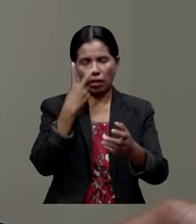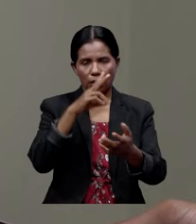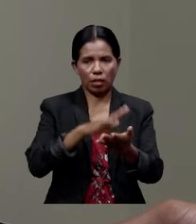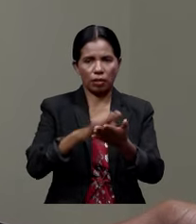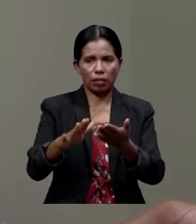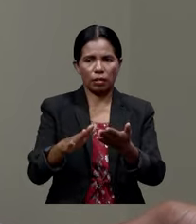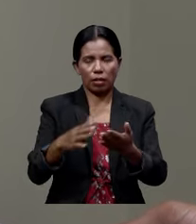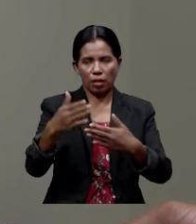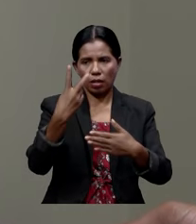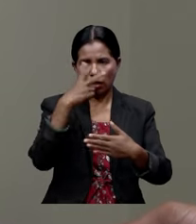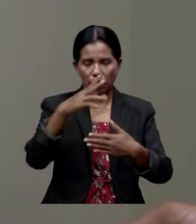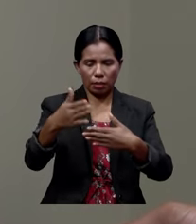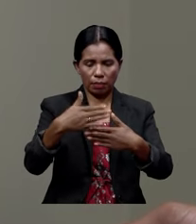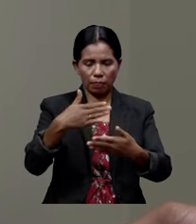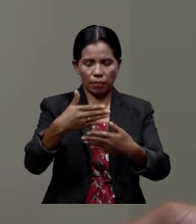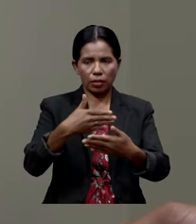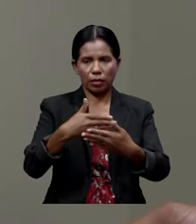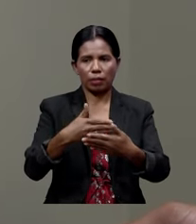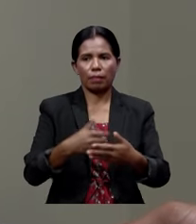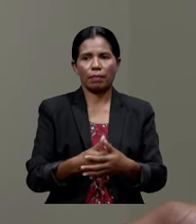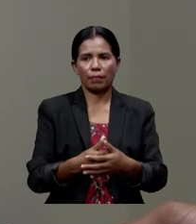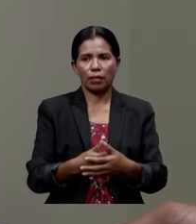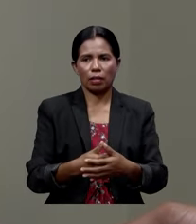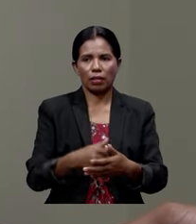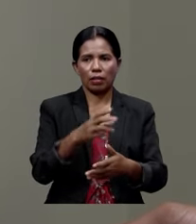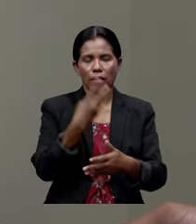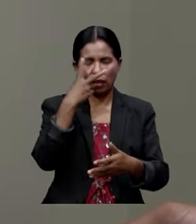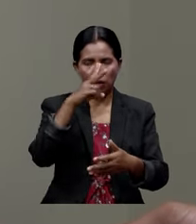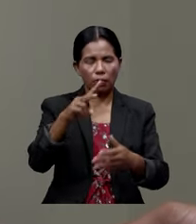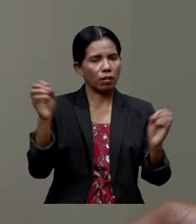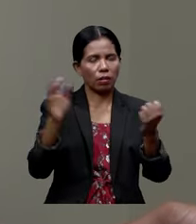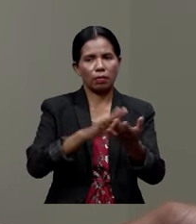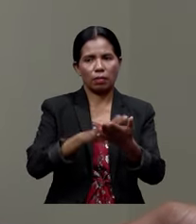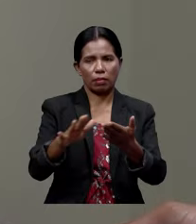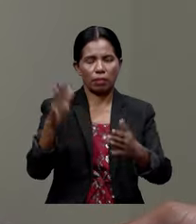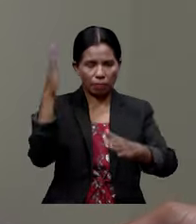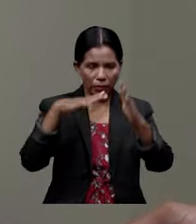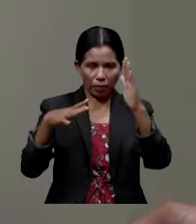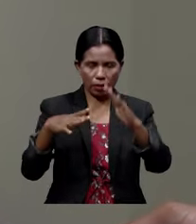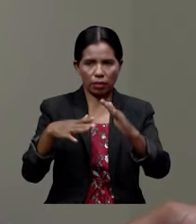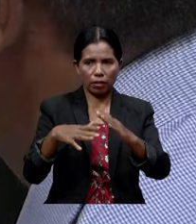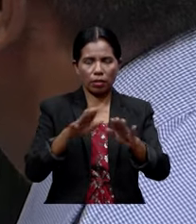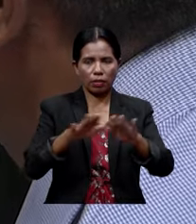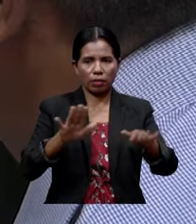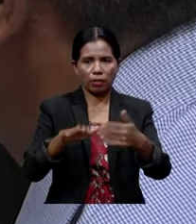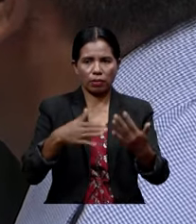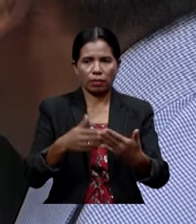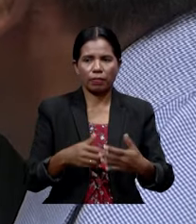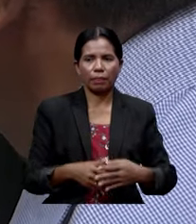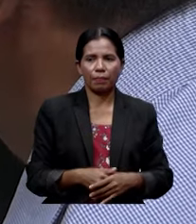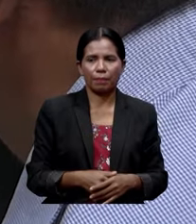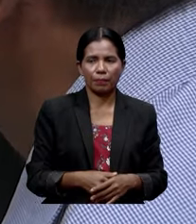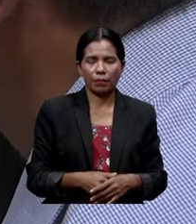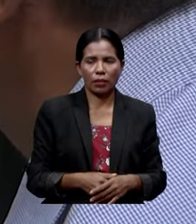hira hare basic, demais bus la kleu ni hare dog sila mos, tung na problema ba la barik sir. Dadaung